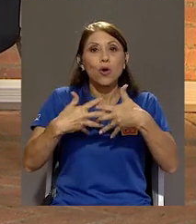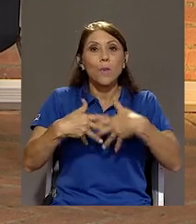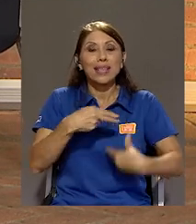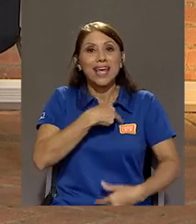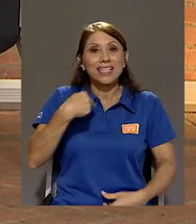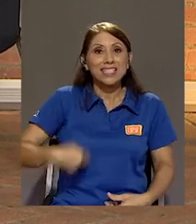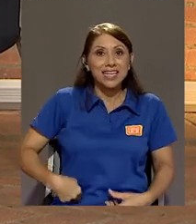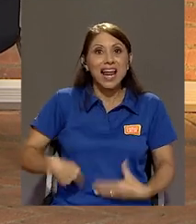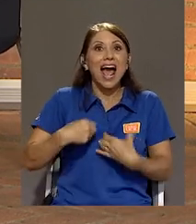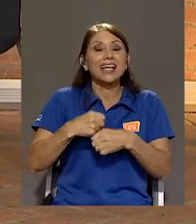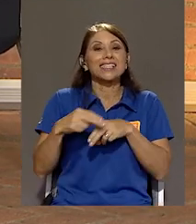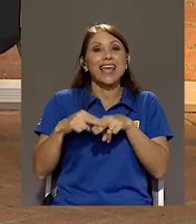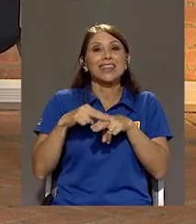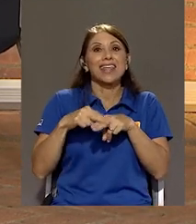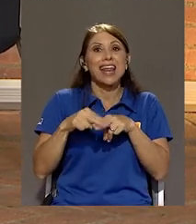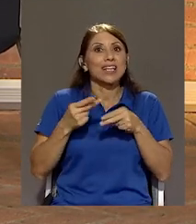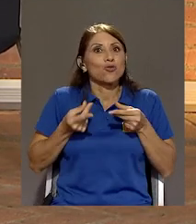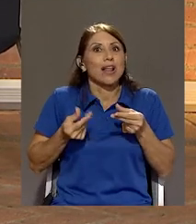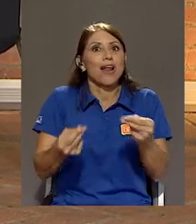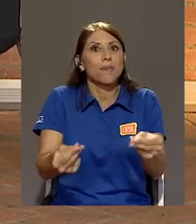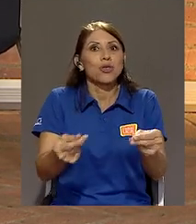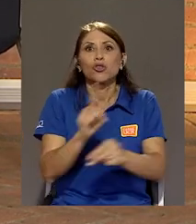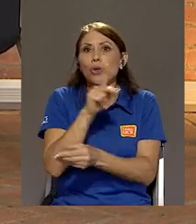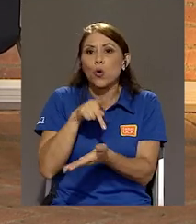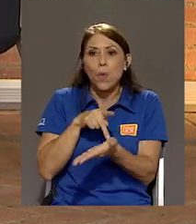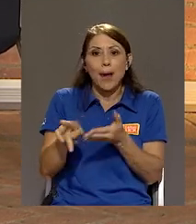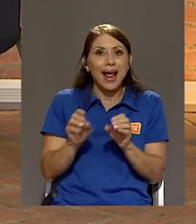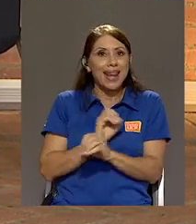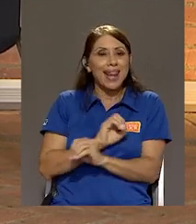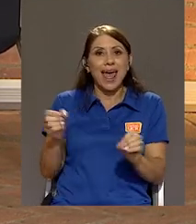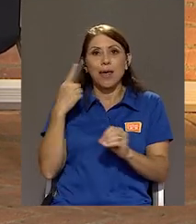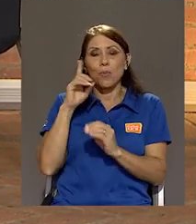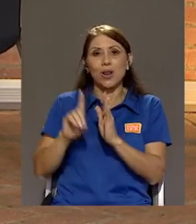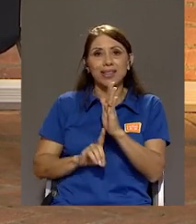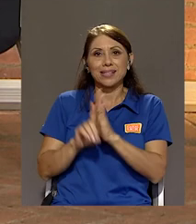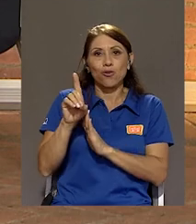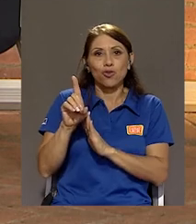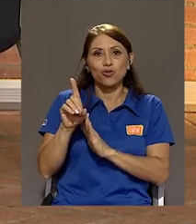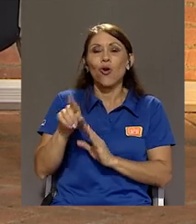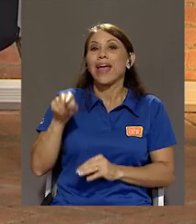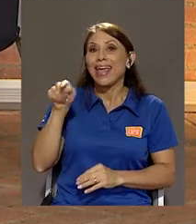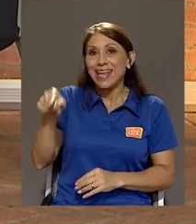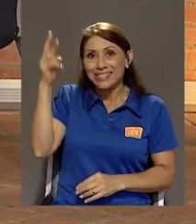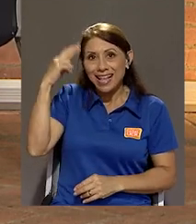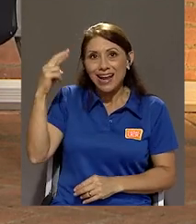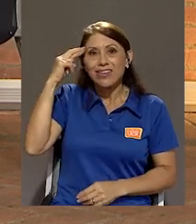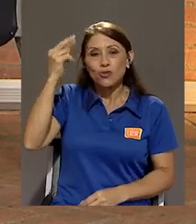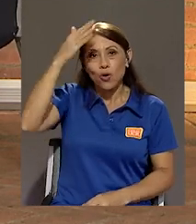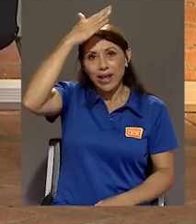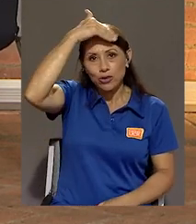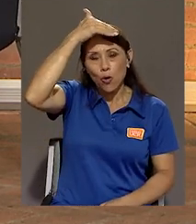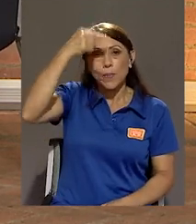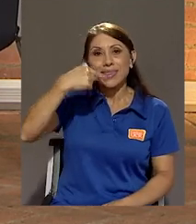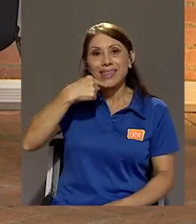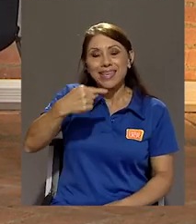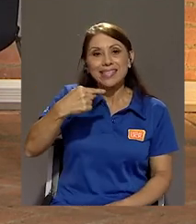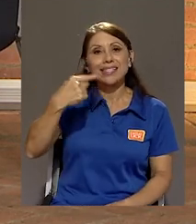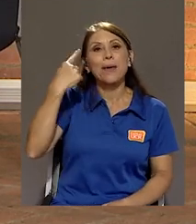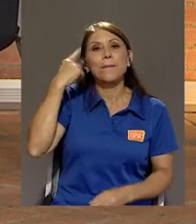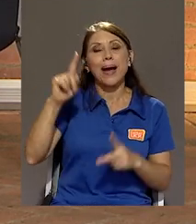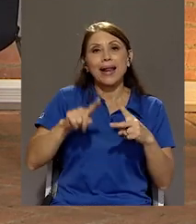rápidos, sin tener que pagar por nada del desarrollo. Y ahí es donde originalmente, esa es la razón que Trump